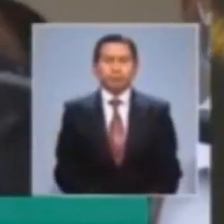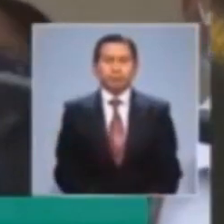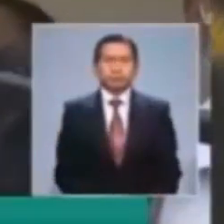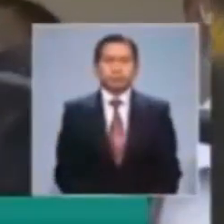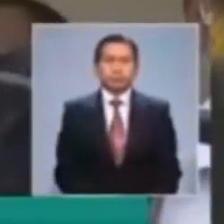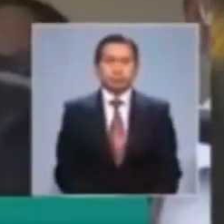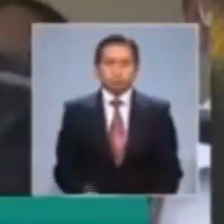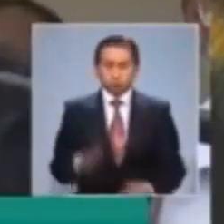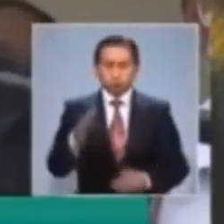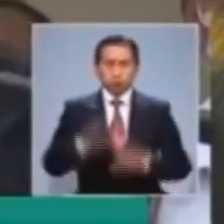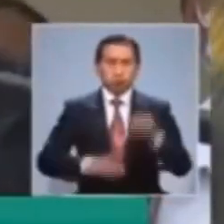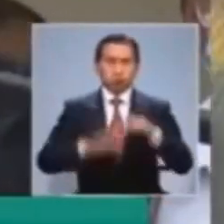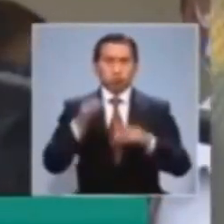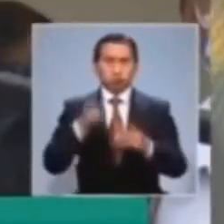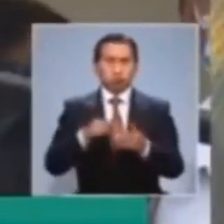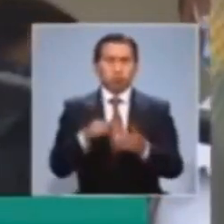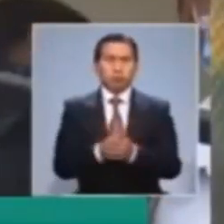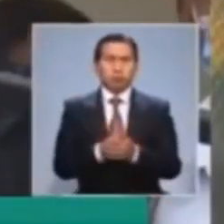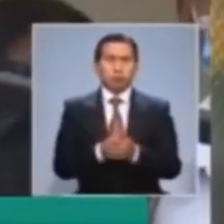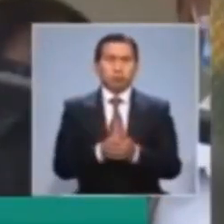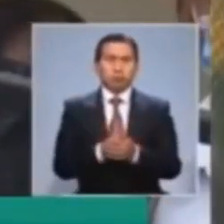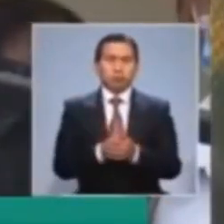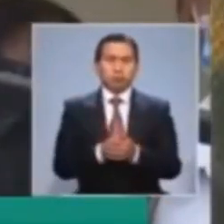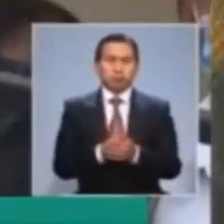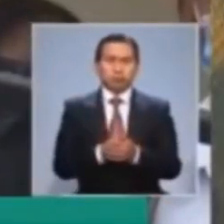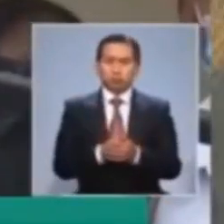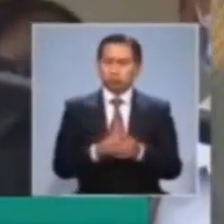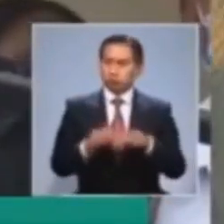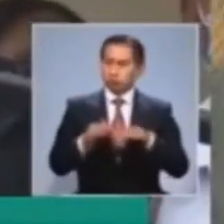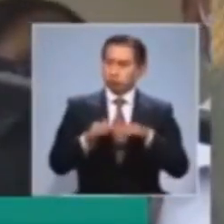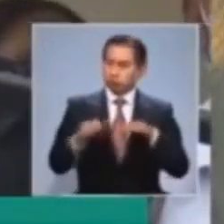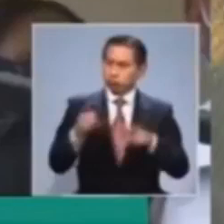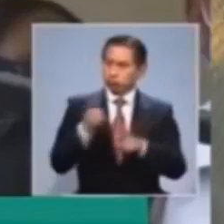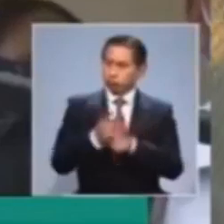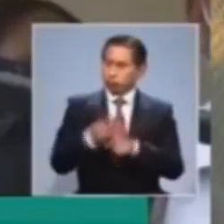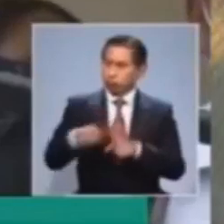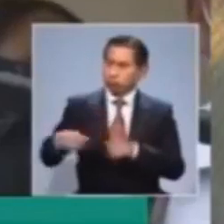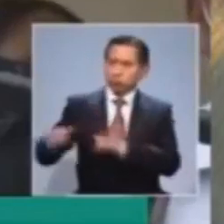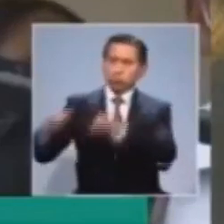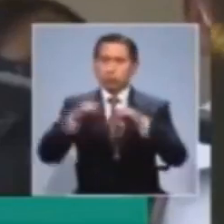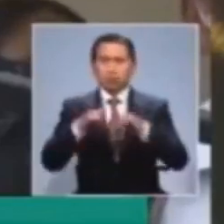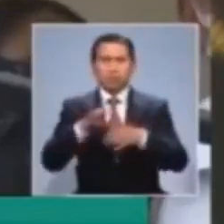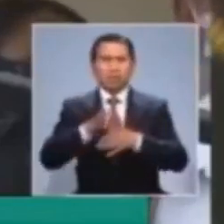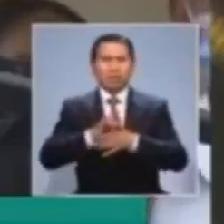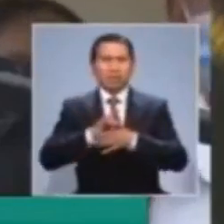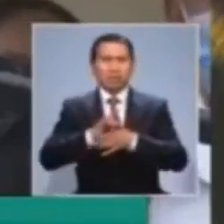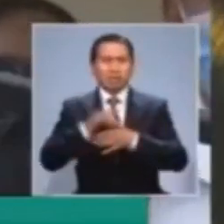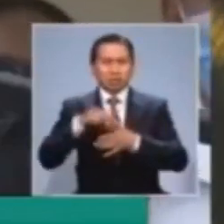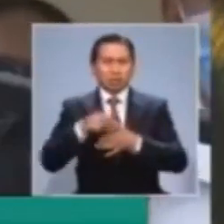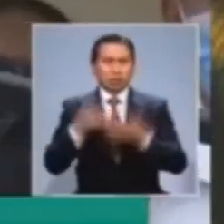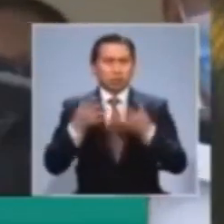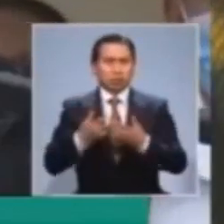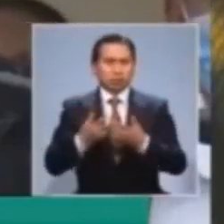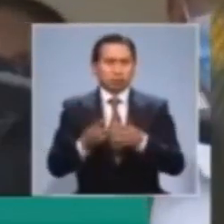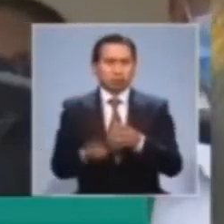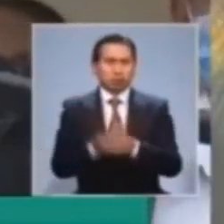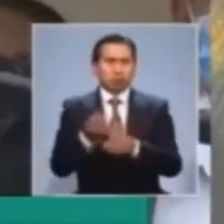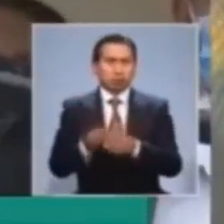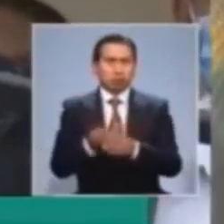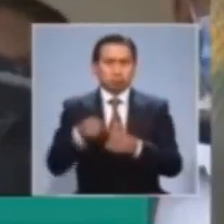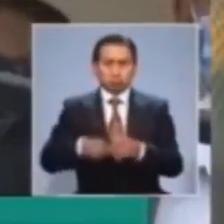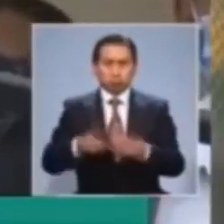La construcción horizontal y vertical de la industria cárnica para que el